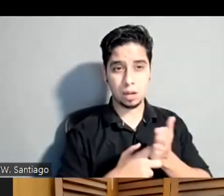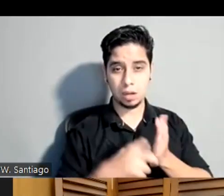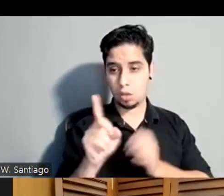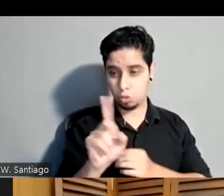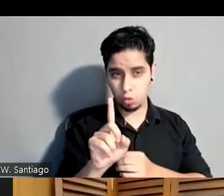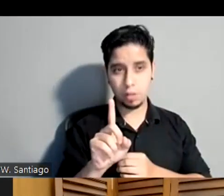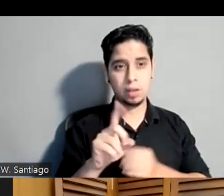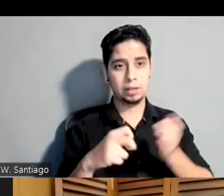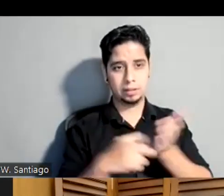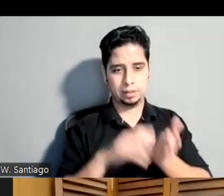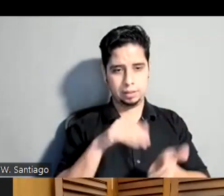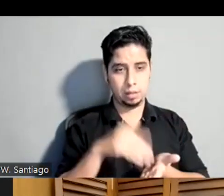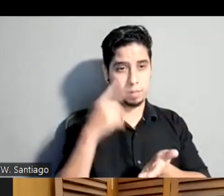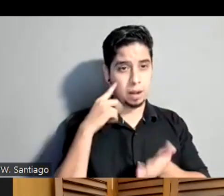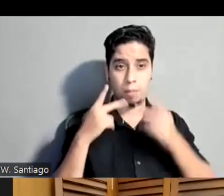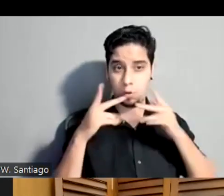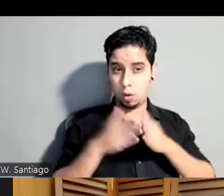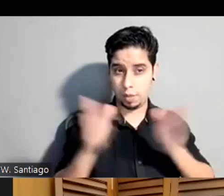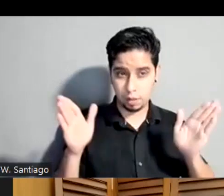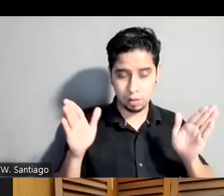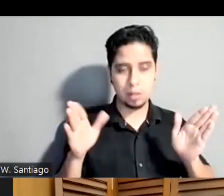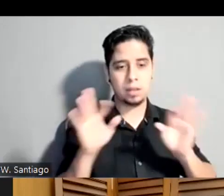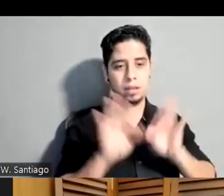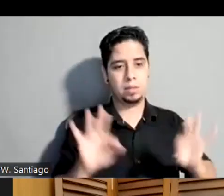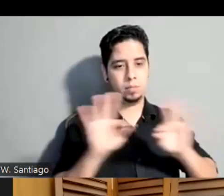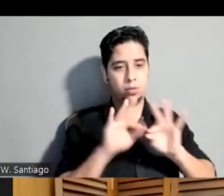funciones de público general. Y que estén pendientes a las